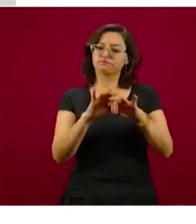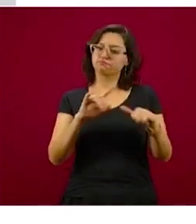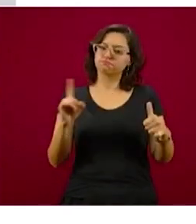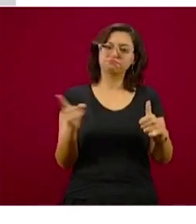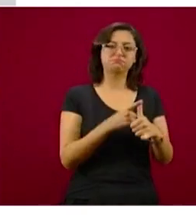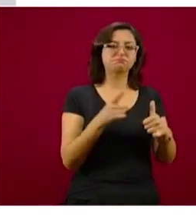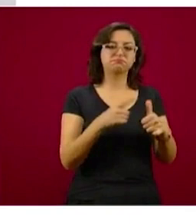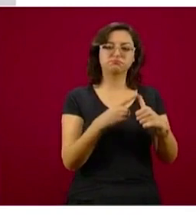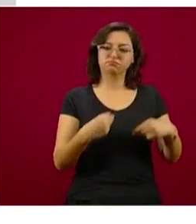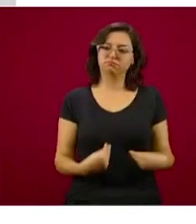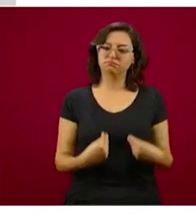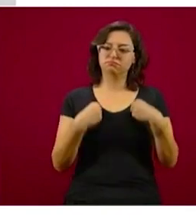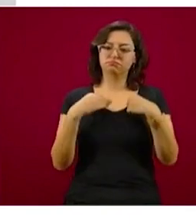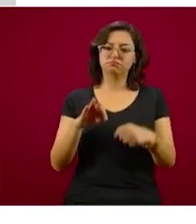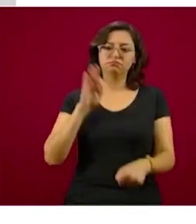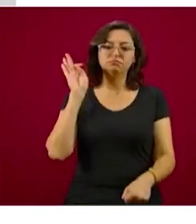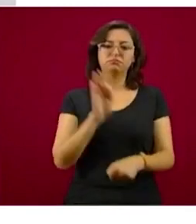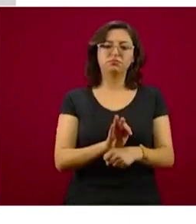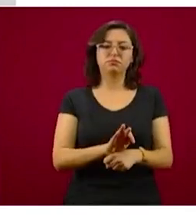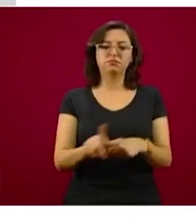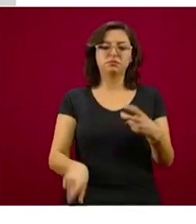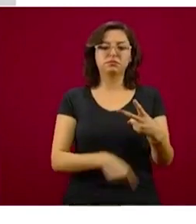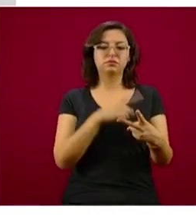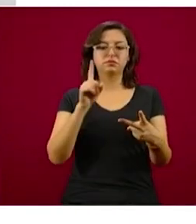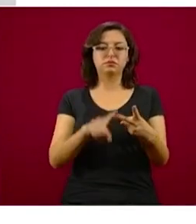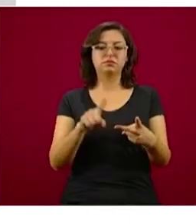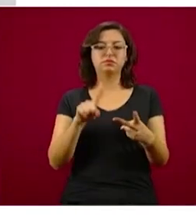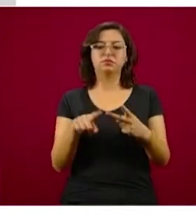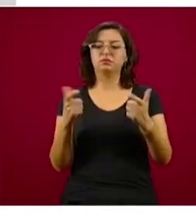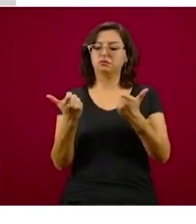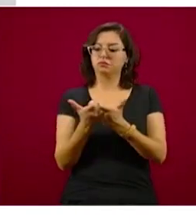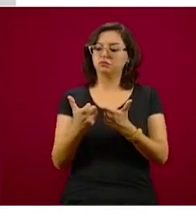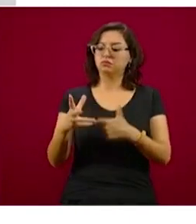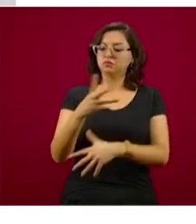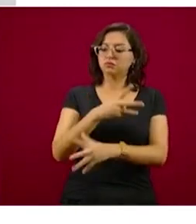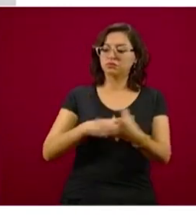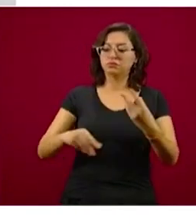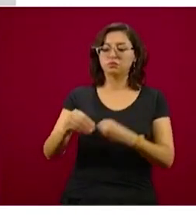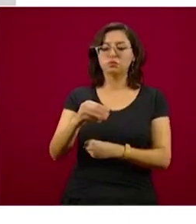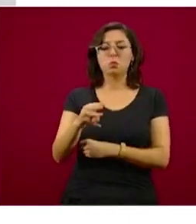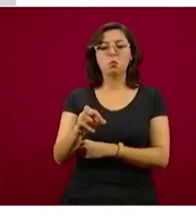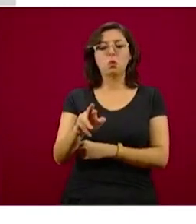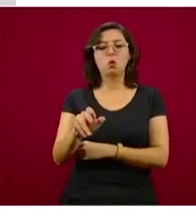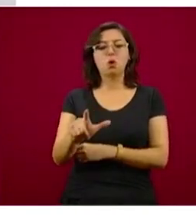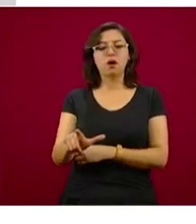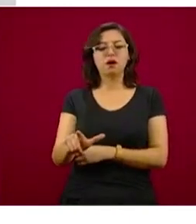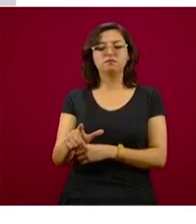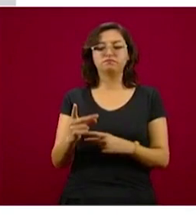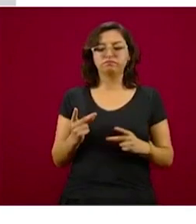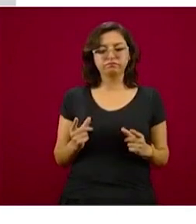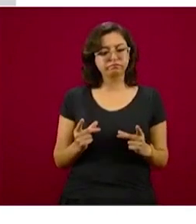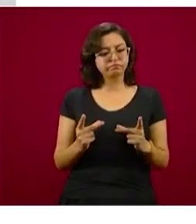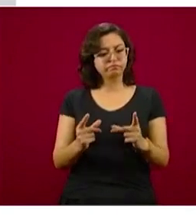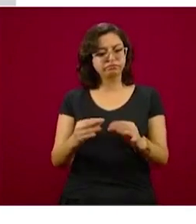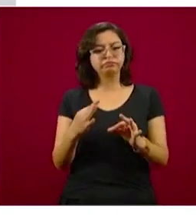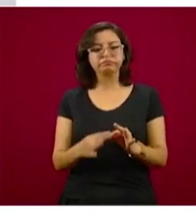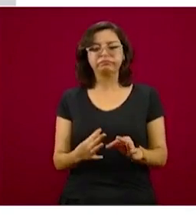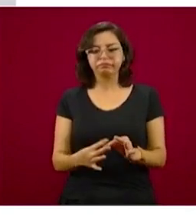El segundo es una economía moral con eficiencia productiva que